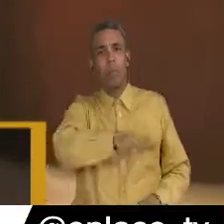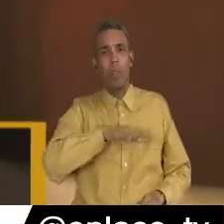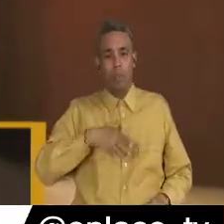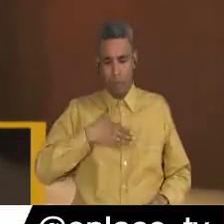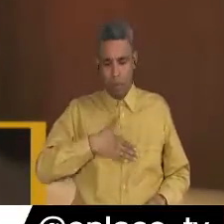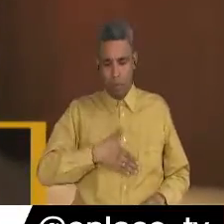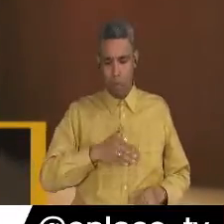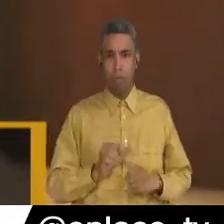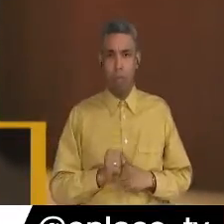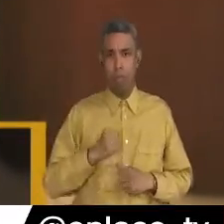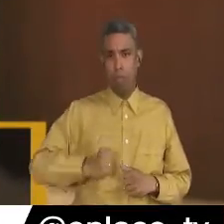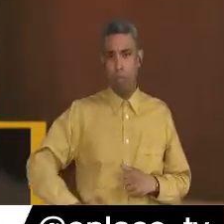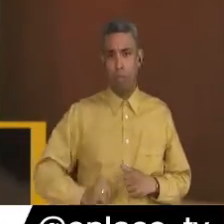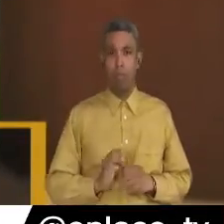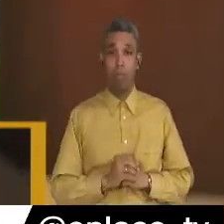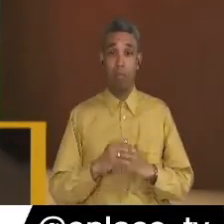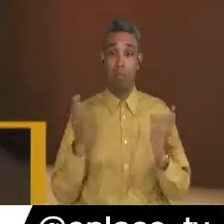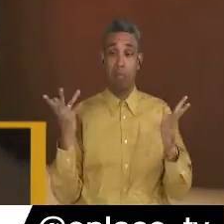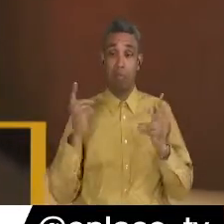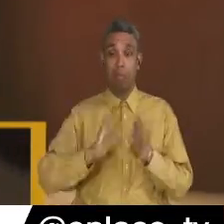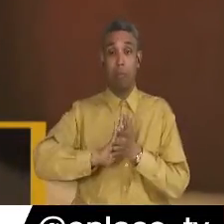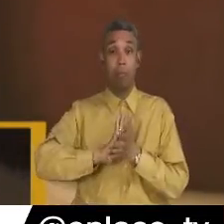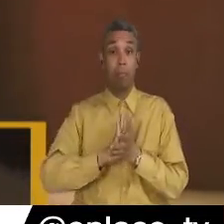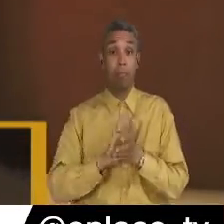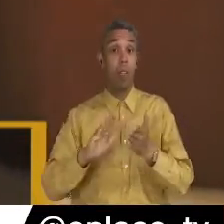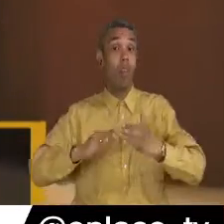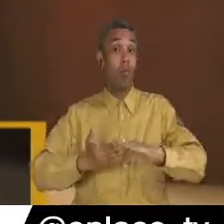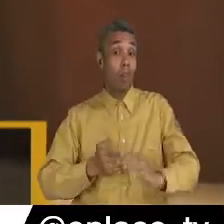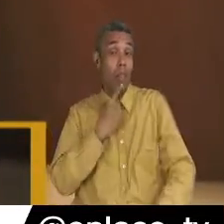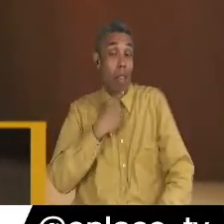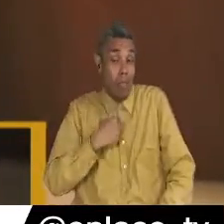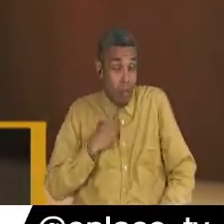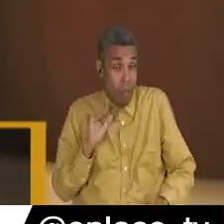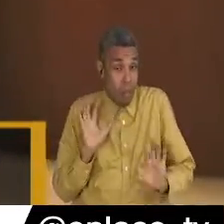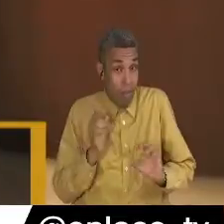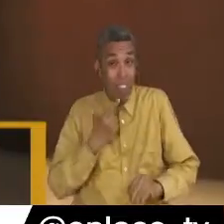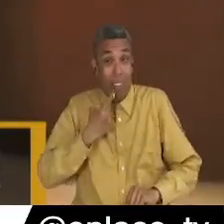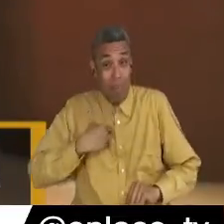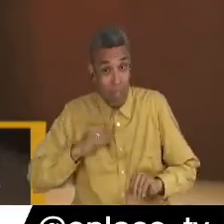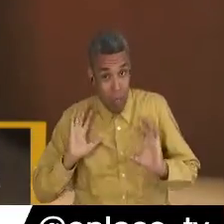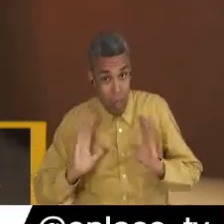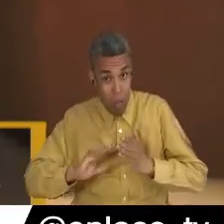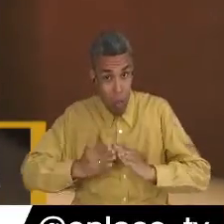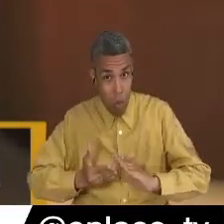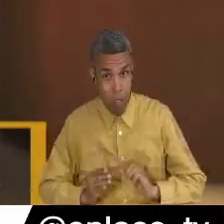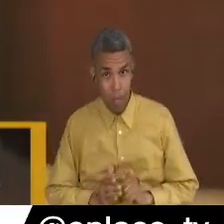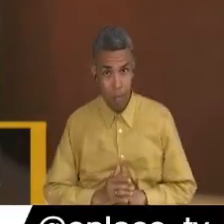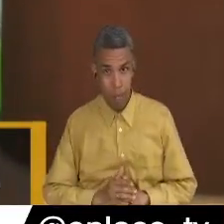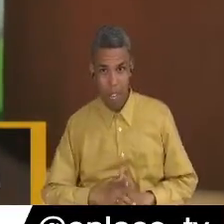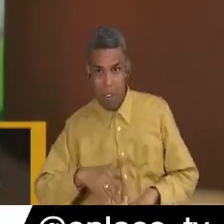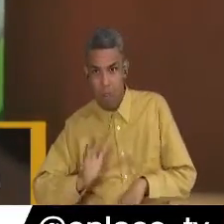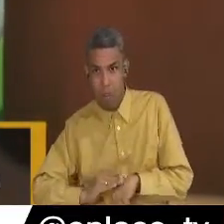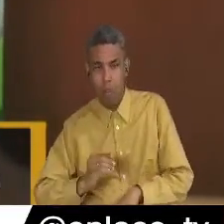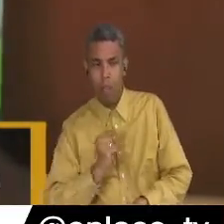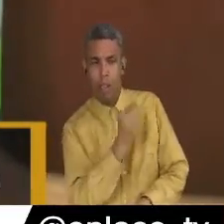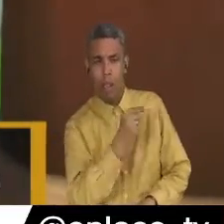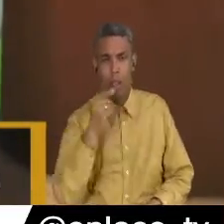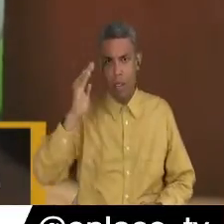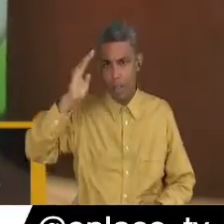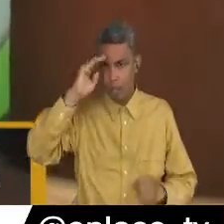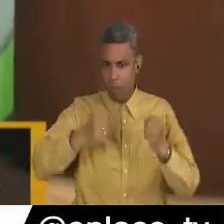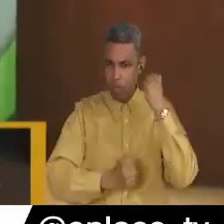acribillado de una manera así decirlo por parte, presuntamente por tropas del Ejército Nacional del Batallón de Selva número 48, el señor Eduardo